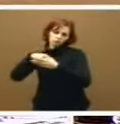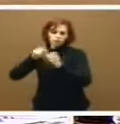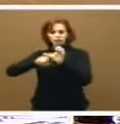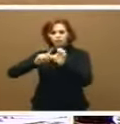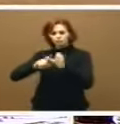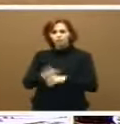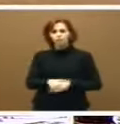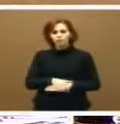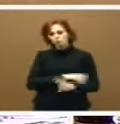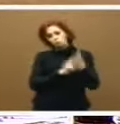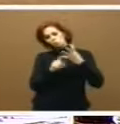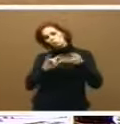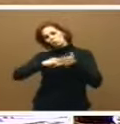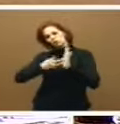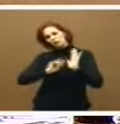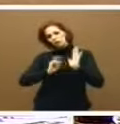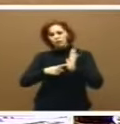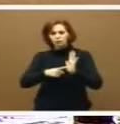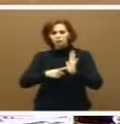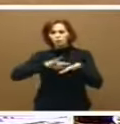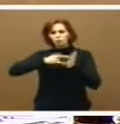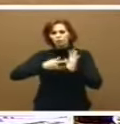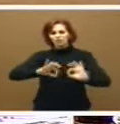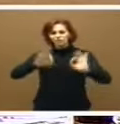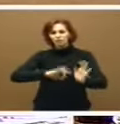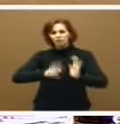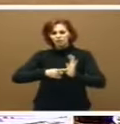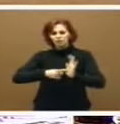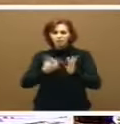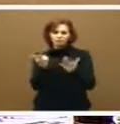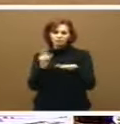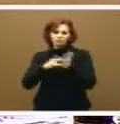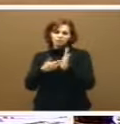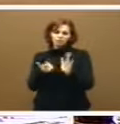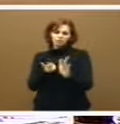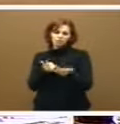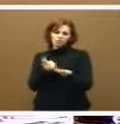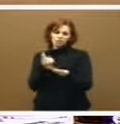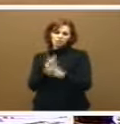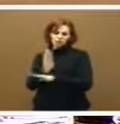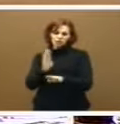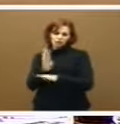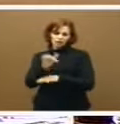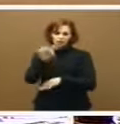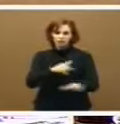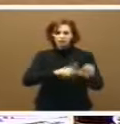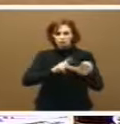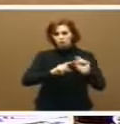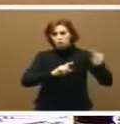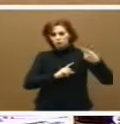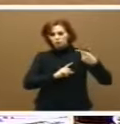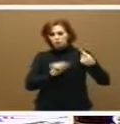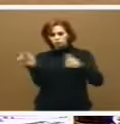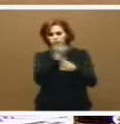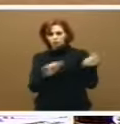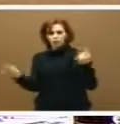Cuarto, proyecto de ley. Proyecto de ley de medidas financieras y administrativas de la Comunidad Autónoma de Extremadura. Primero, debate del